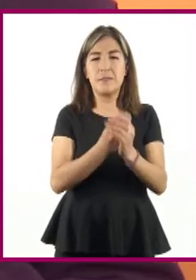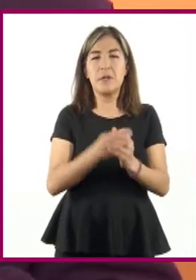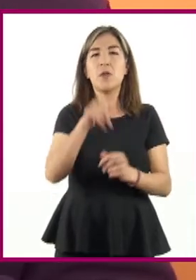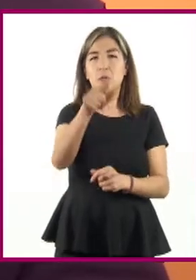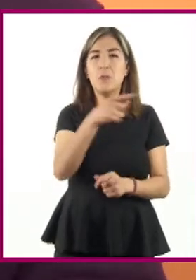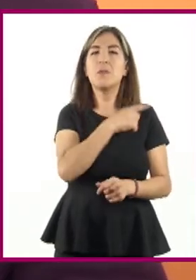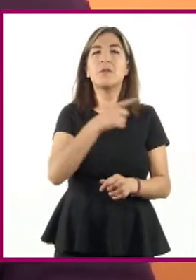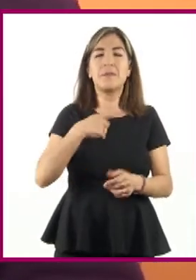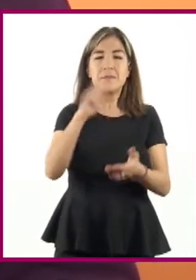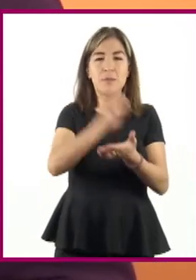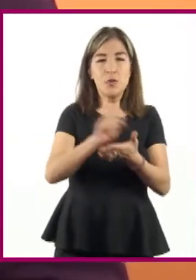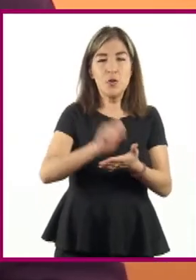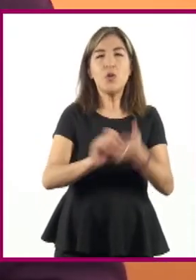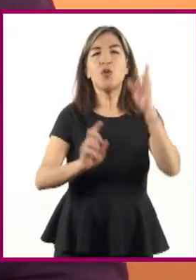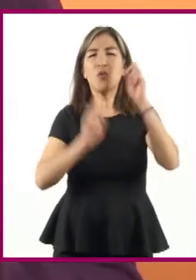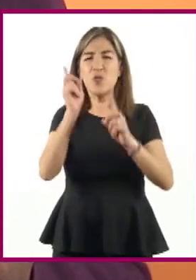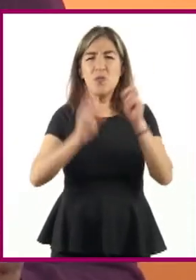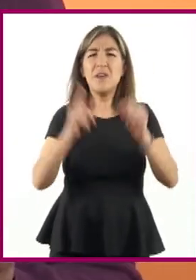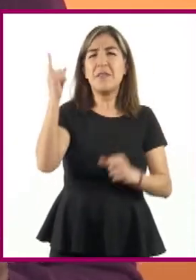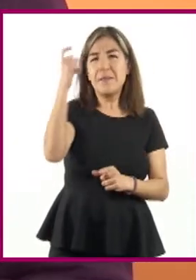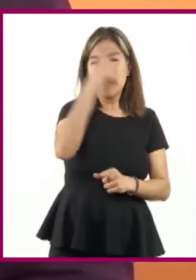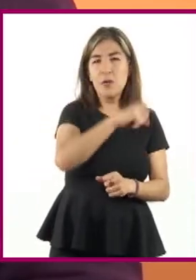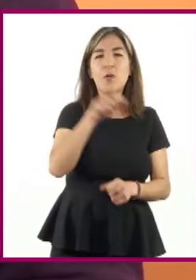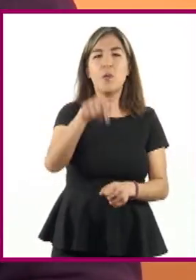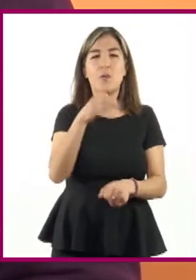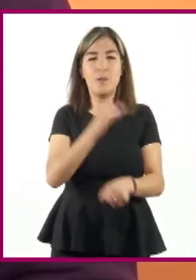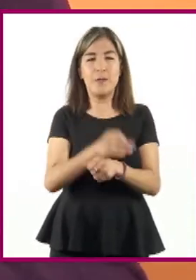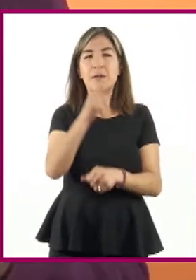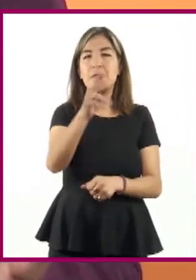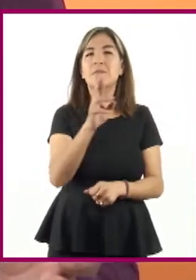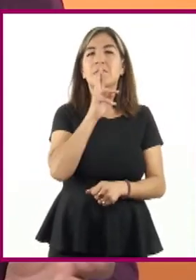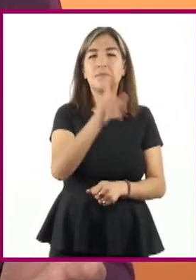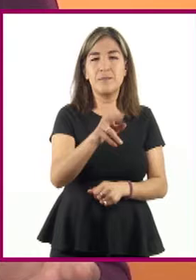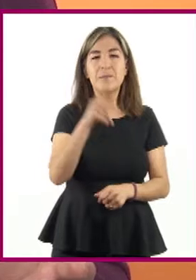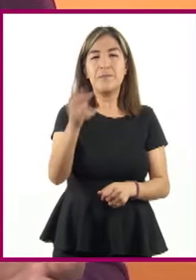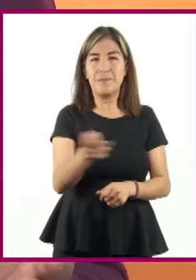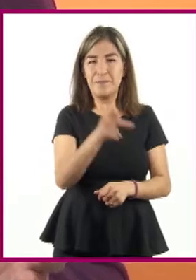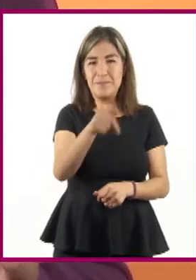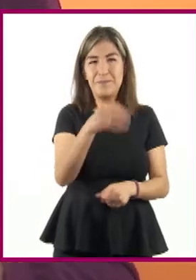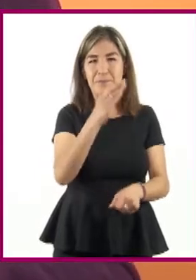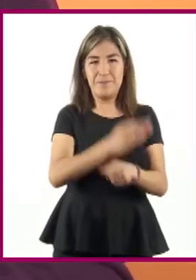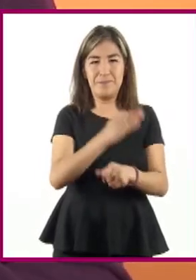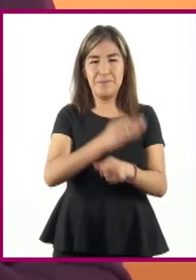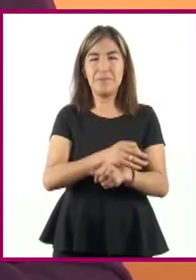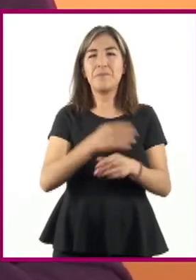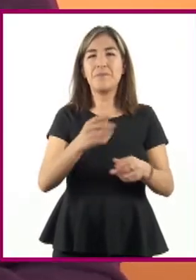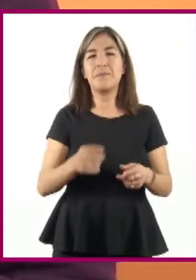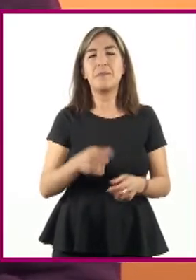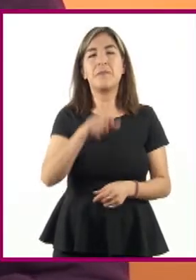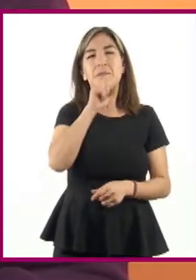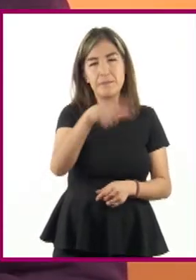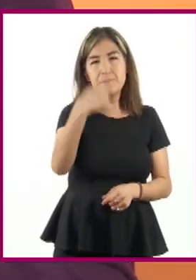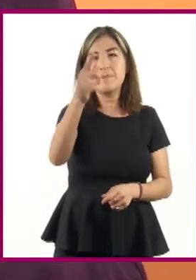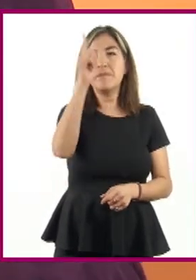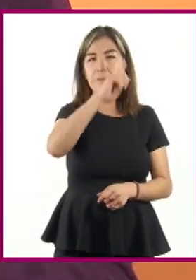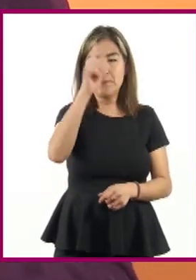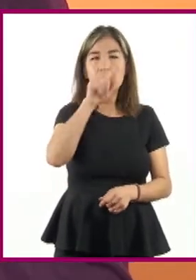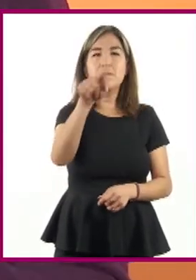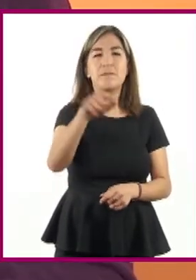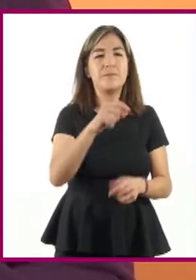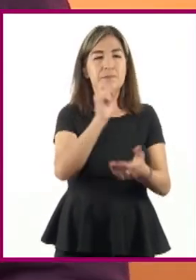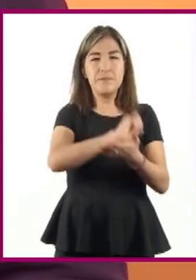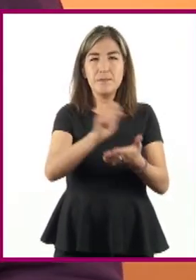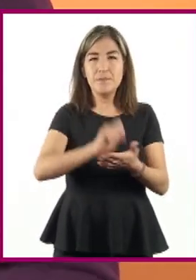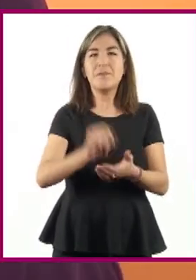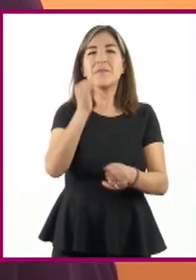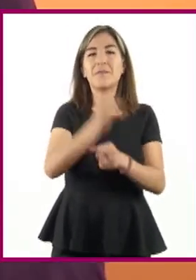dudas, inquietudes o las dificultades que surjan al resolver los planteamientos dados. También les aconsejamos que anoten los datos